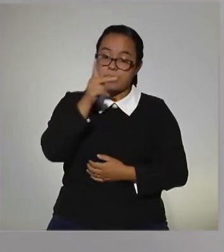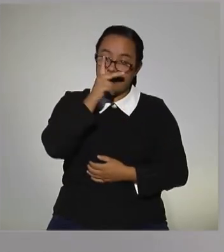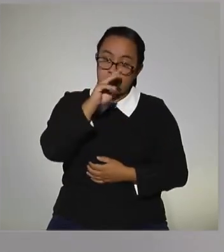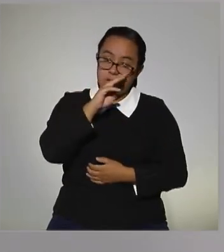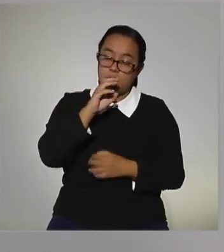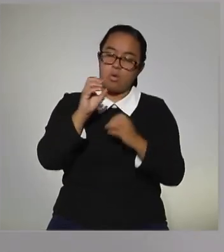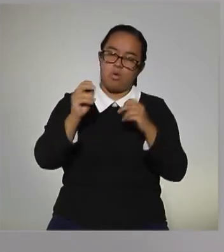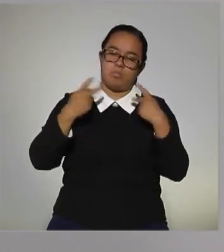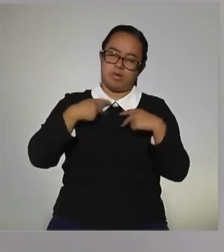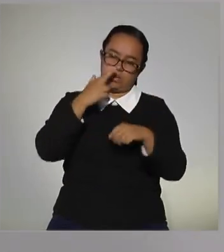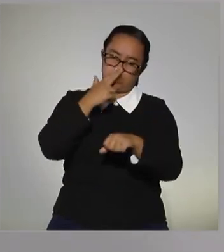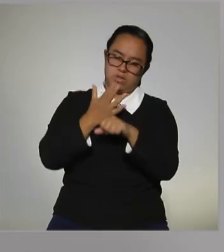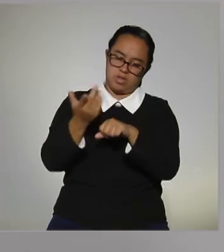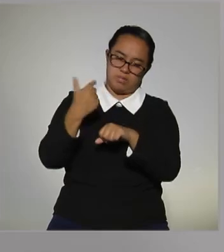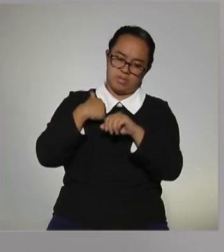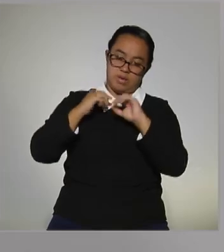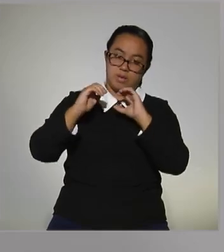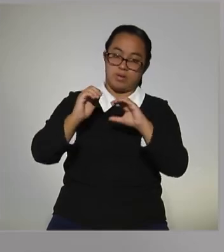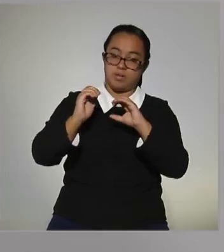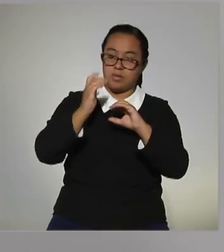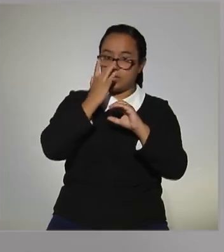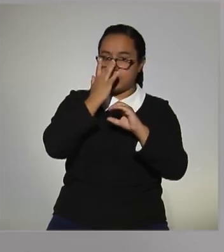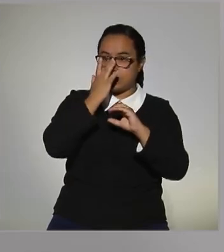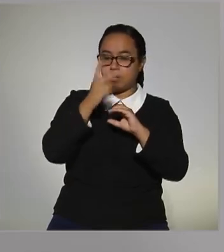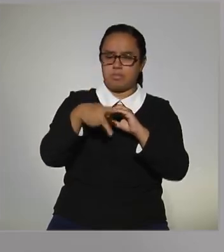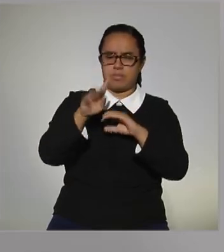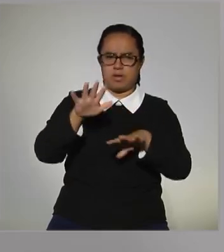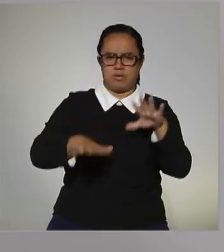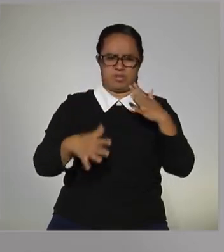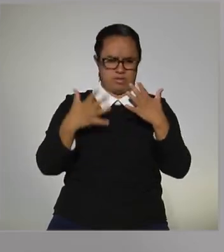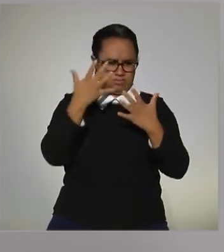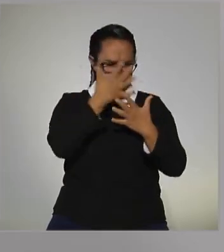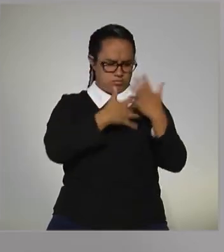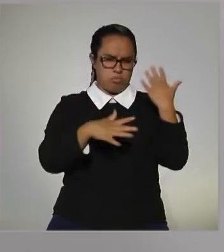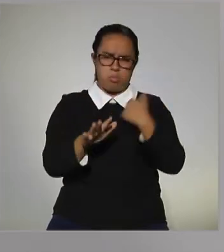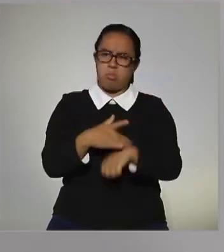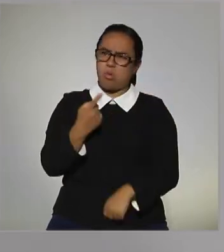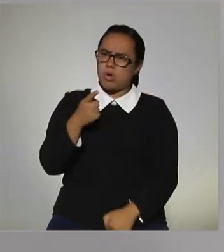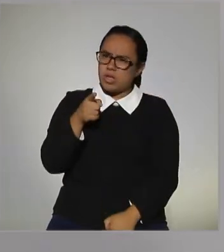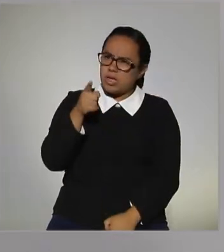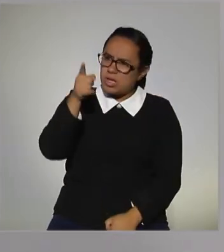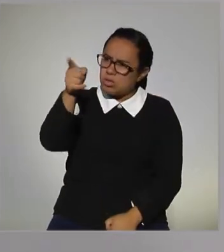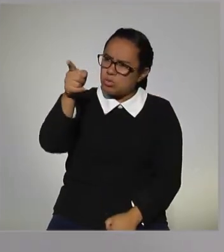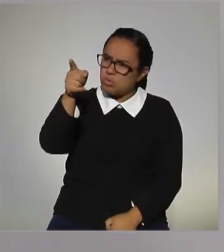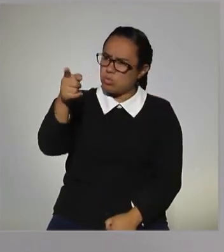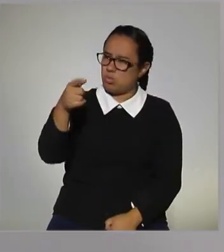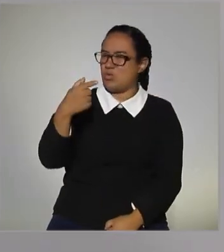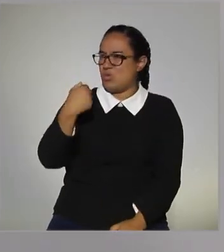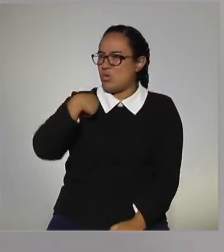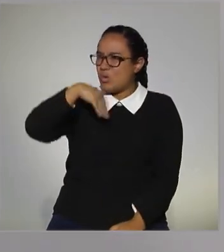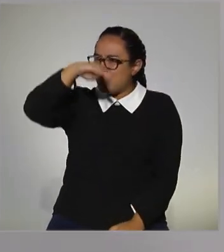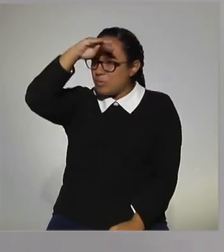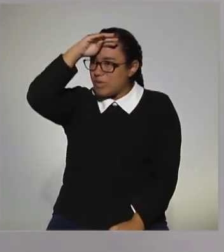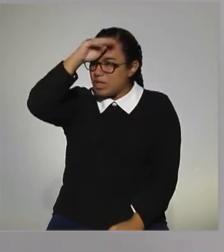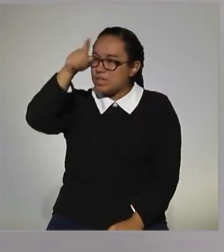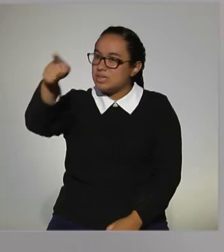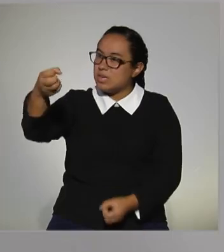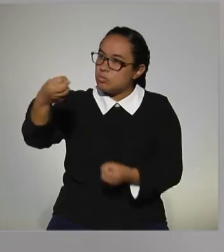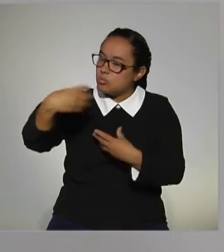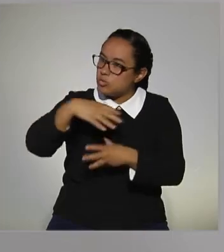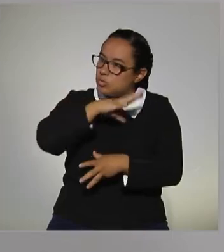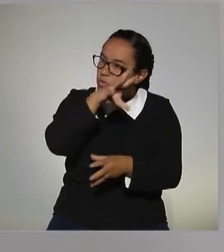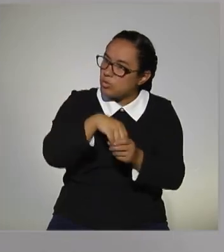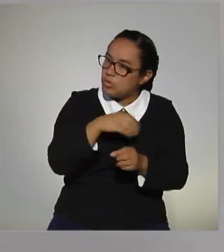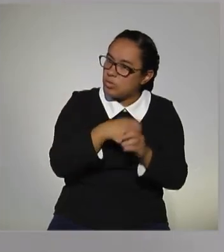cuidador primario, pues viene esta confusión en donde, ¿por qué tú que te tenía asociado como alguien que me iba a dar todo esto